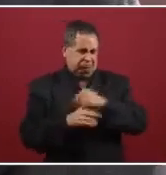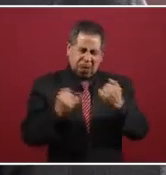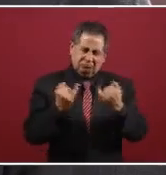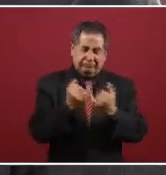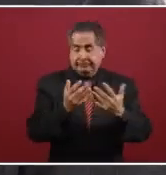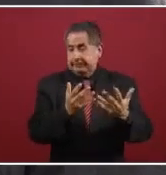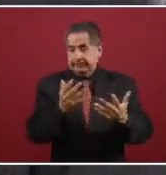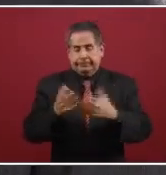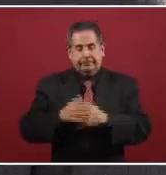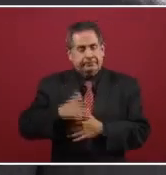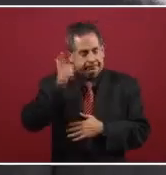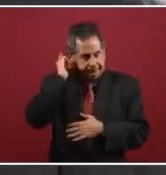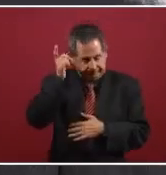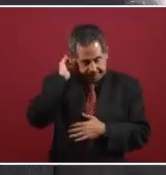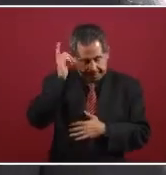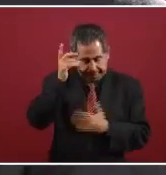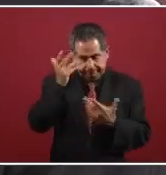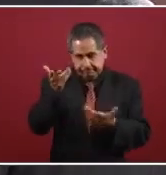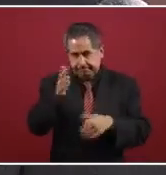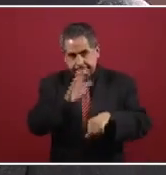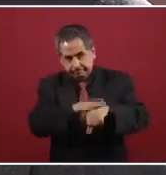llamado a que